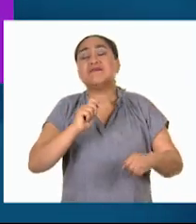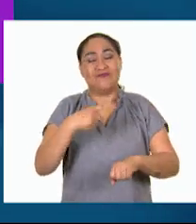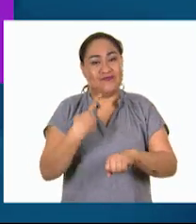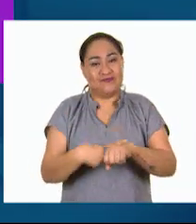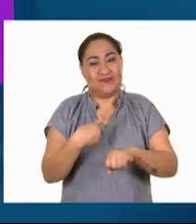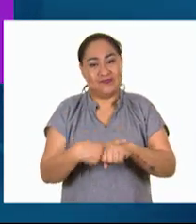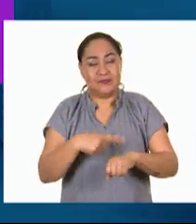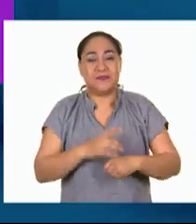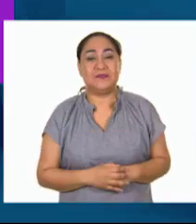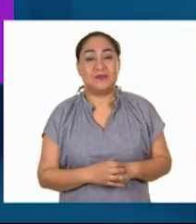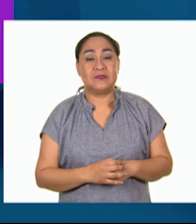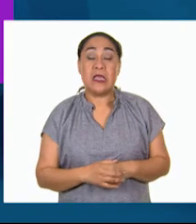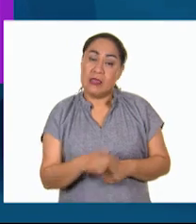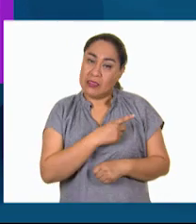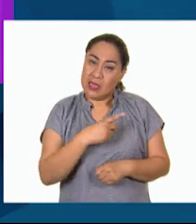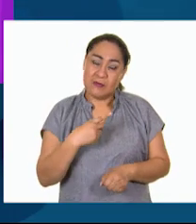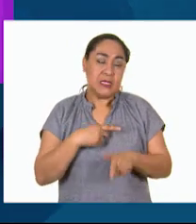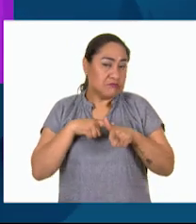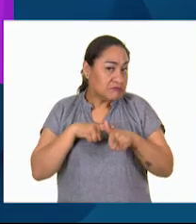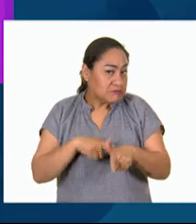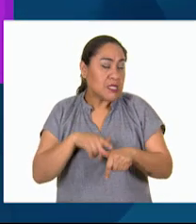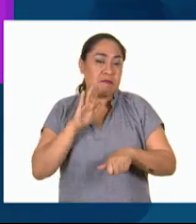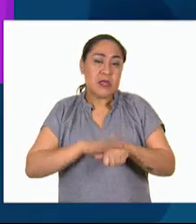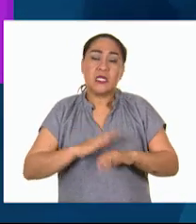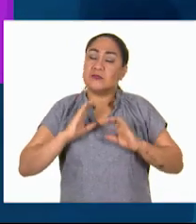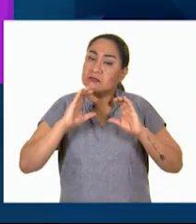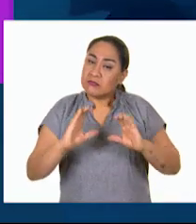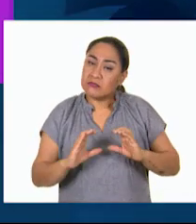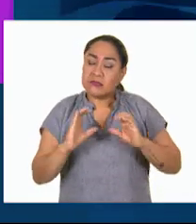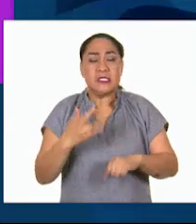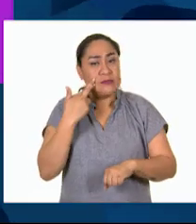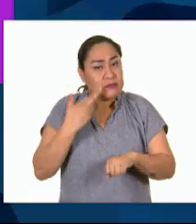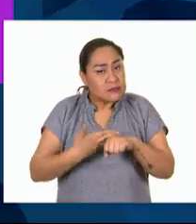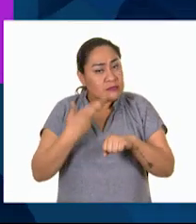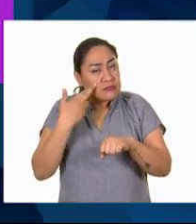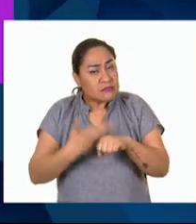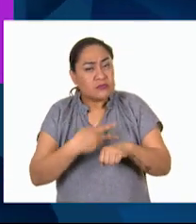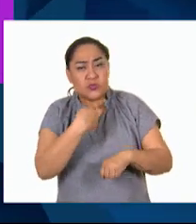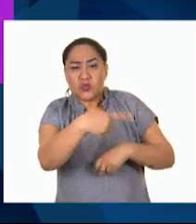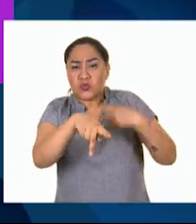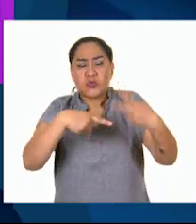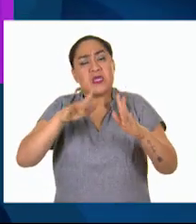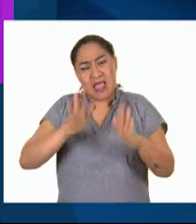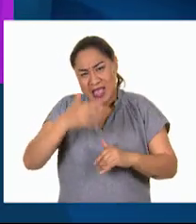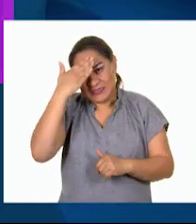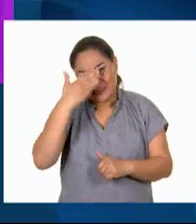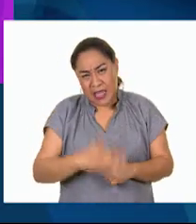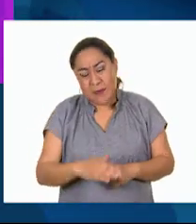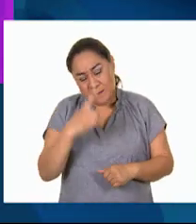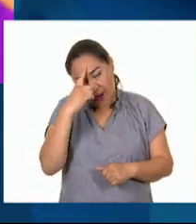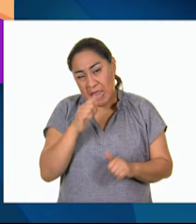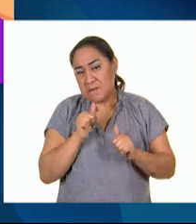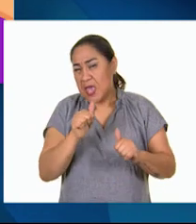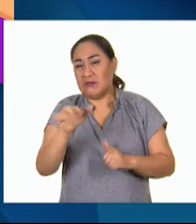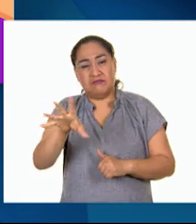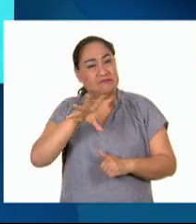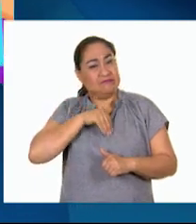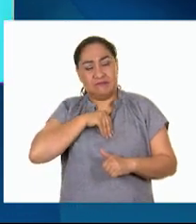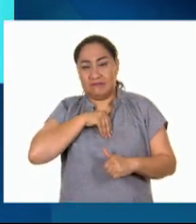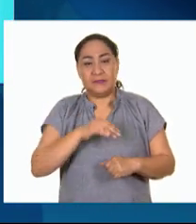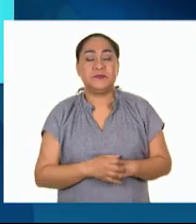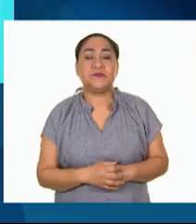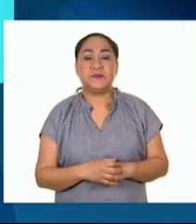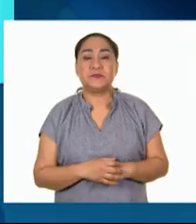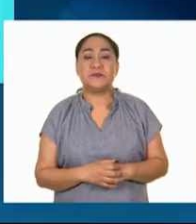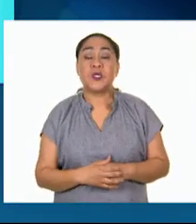personas. Por eso hay que continuar cuidándonos siguiendo las buenas prácticas que ya todos conocemos para evitar contagiarnos.